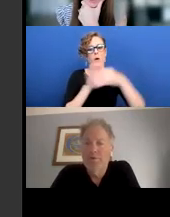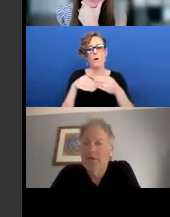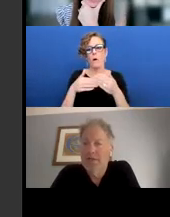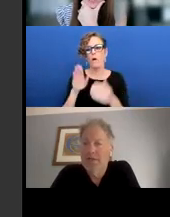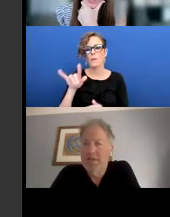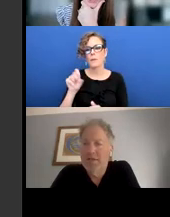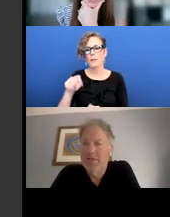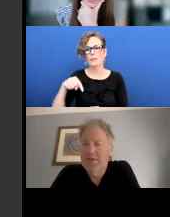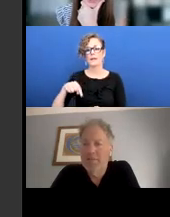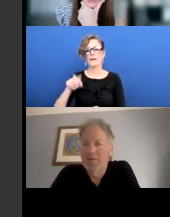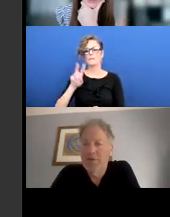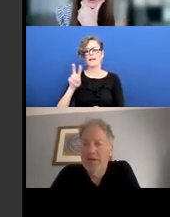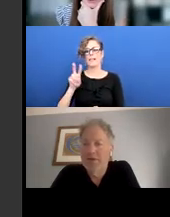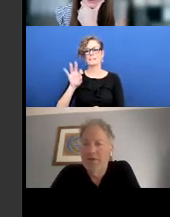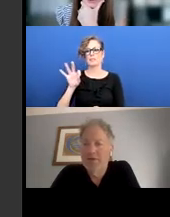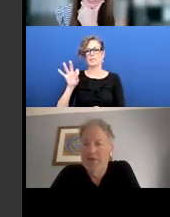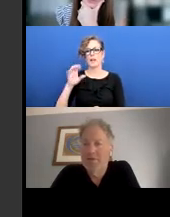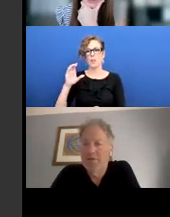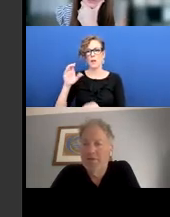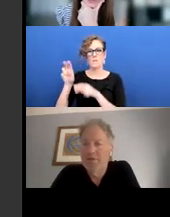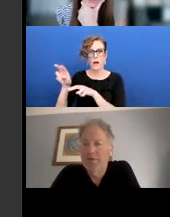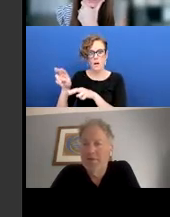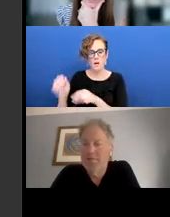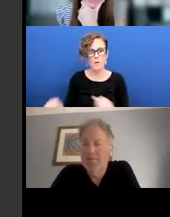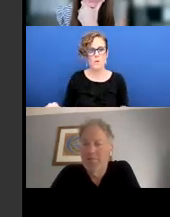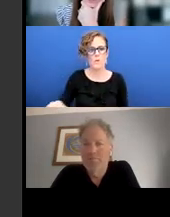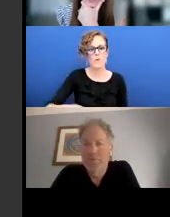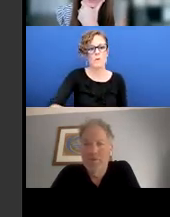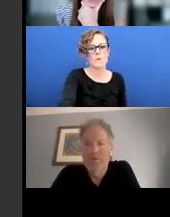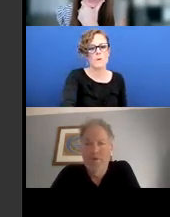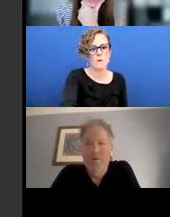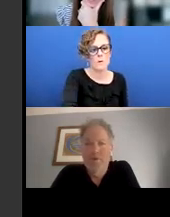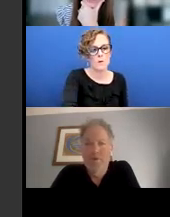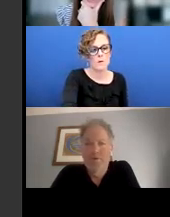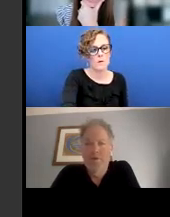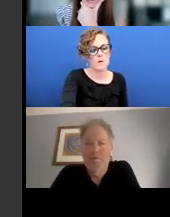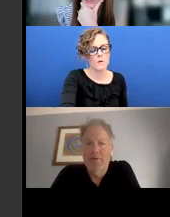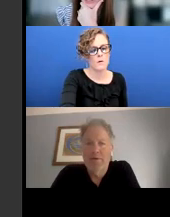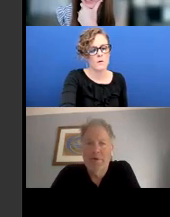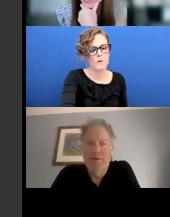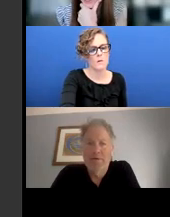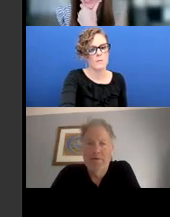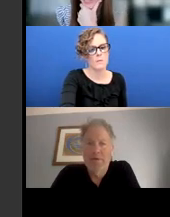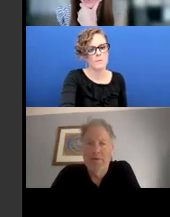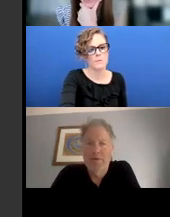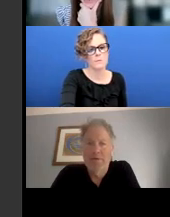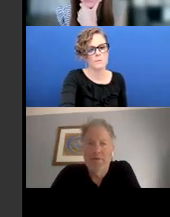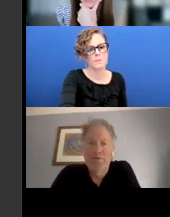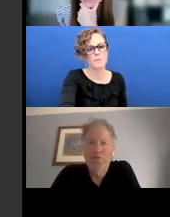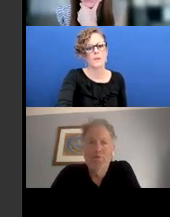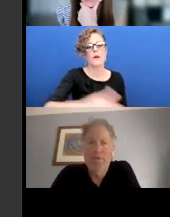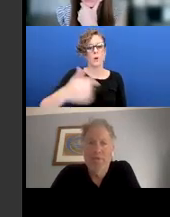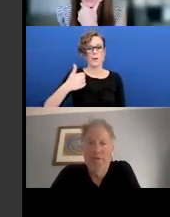como todas las leyes que se aprobaron relacionadas con la violencia. Y está mero abajo, hay